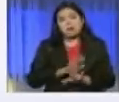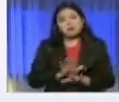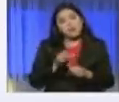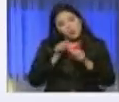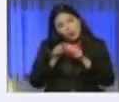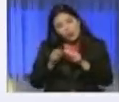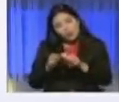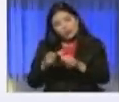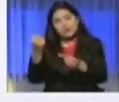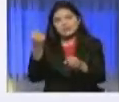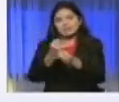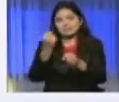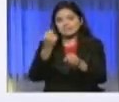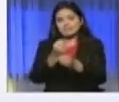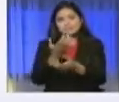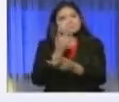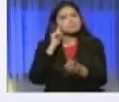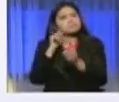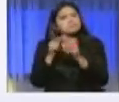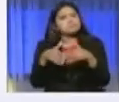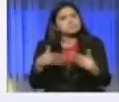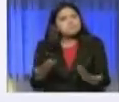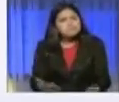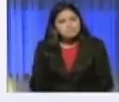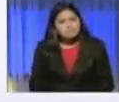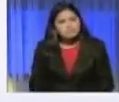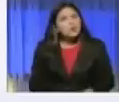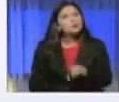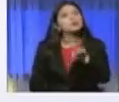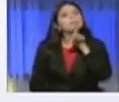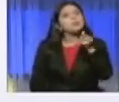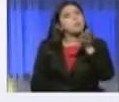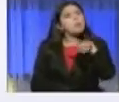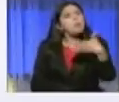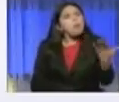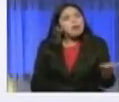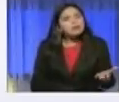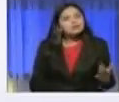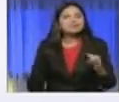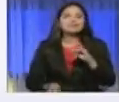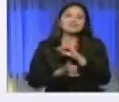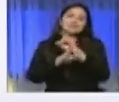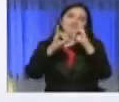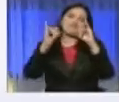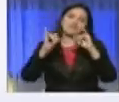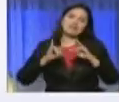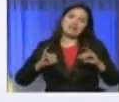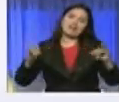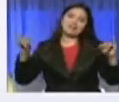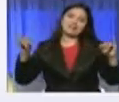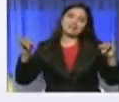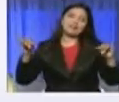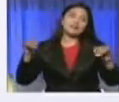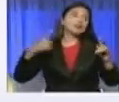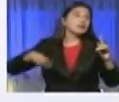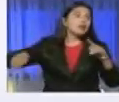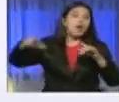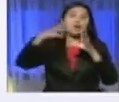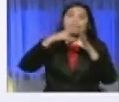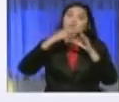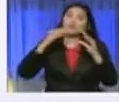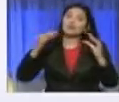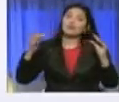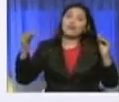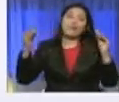legado, ¿en función de qué? Pregúntese usted, de la felicidad compartida de toda